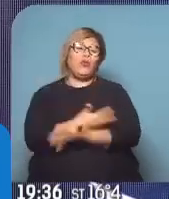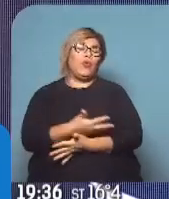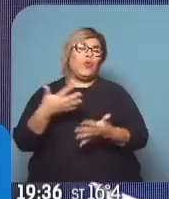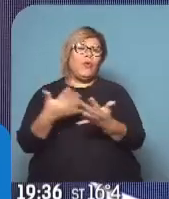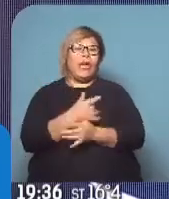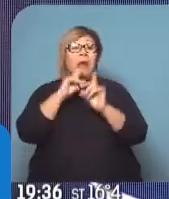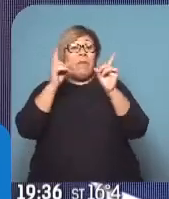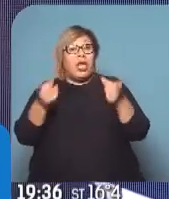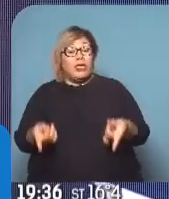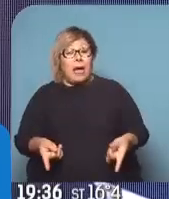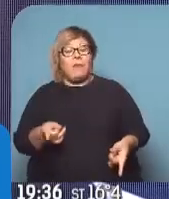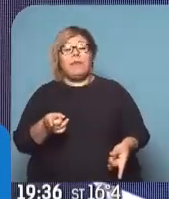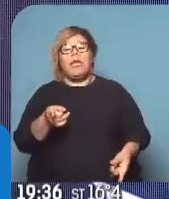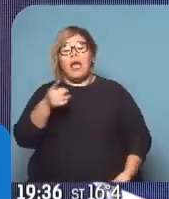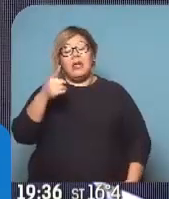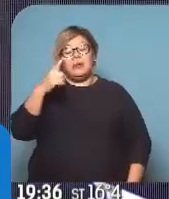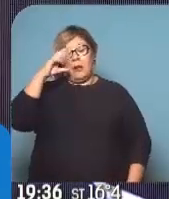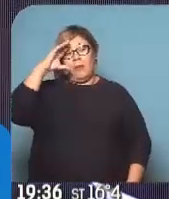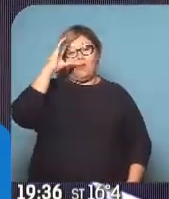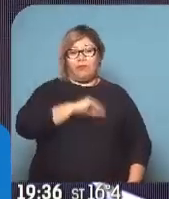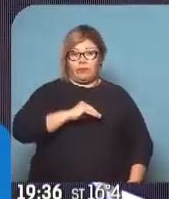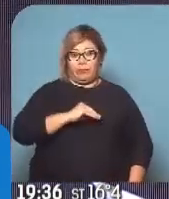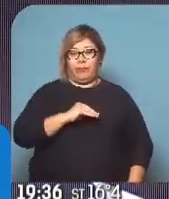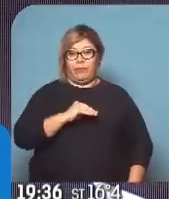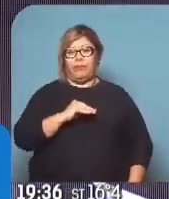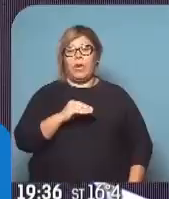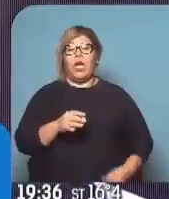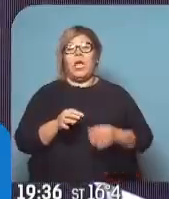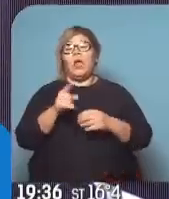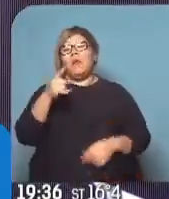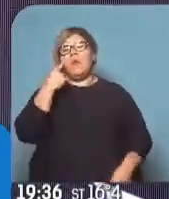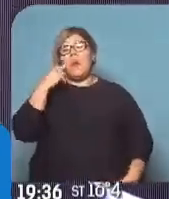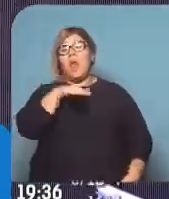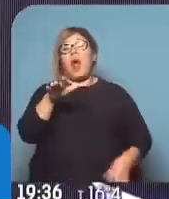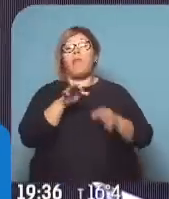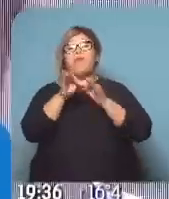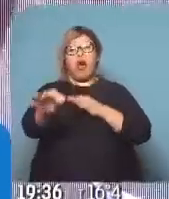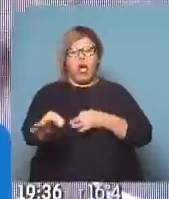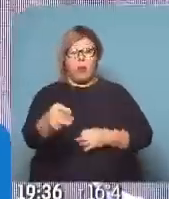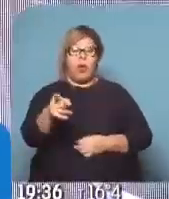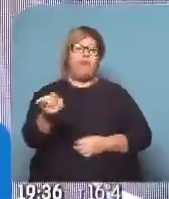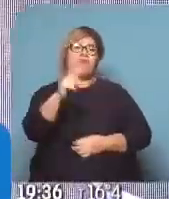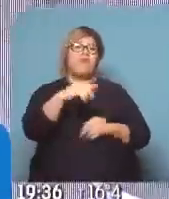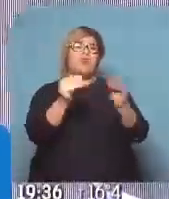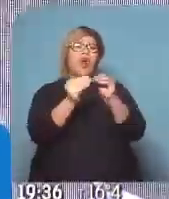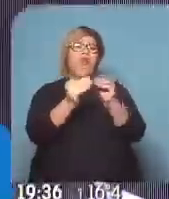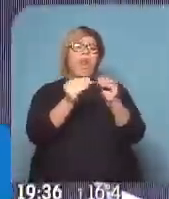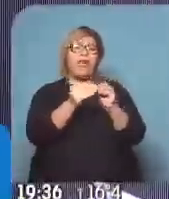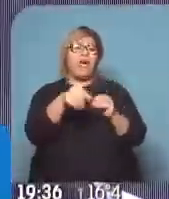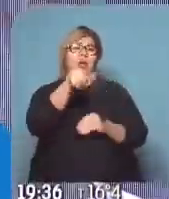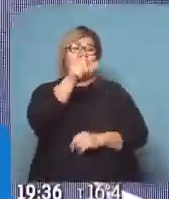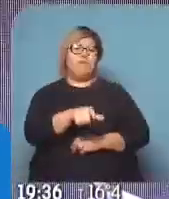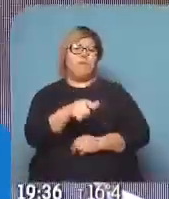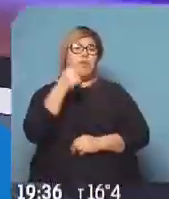su vida en un pueblo chico infierno grande desaparece un compañero de escuela